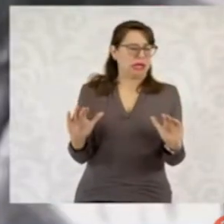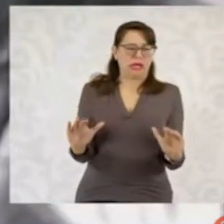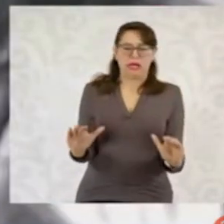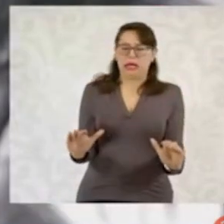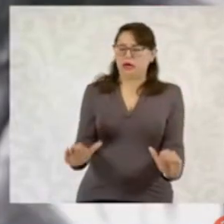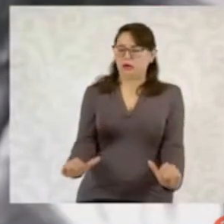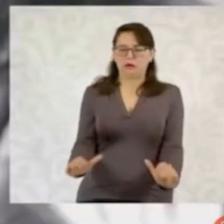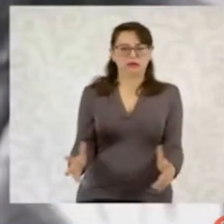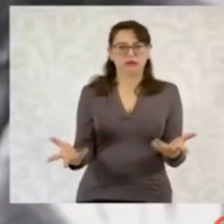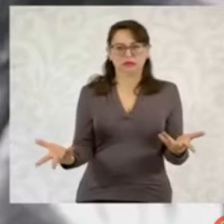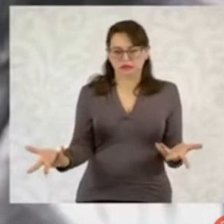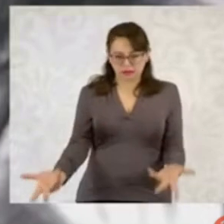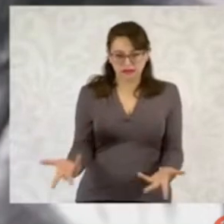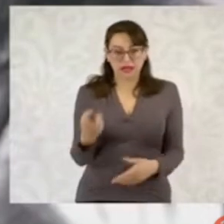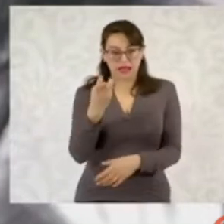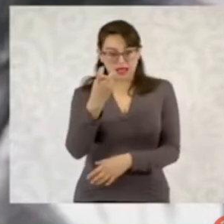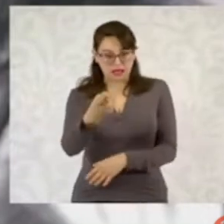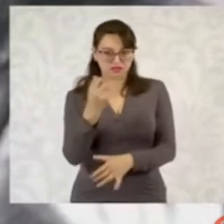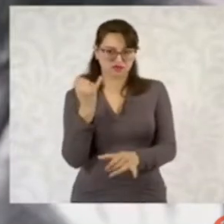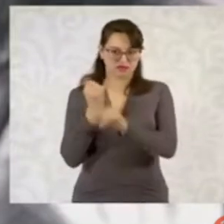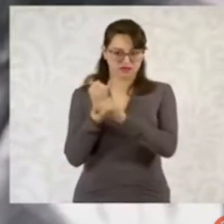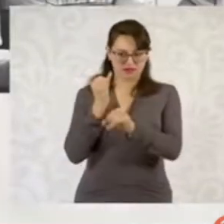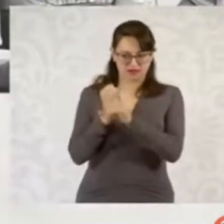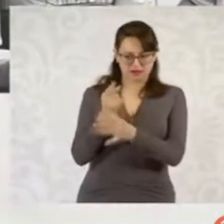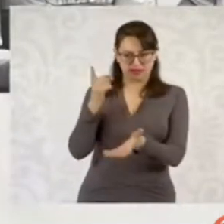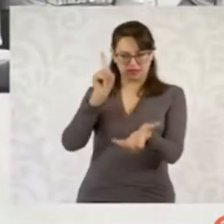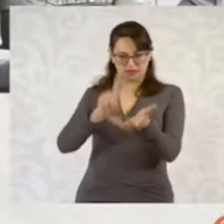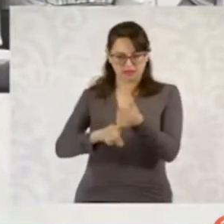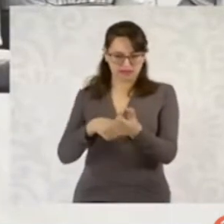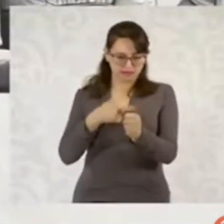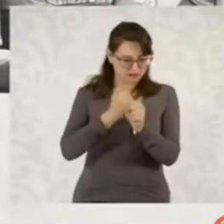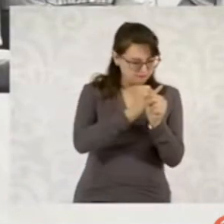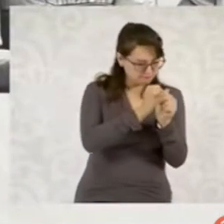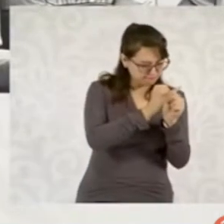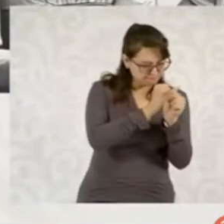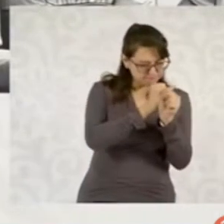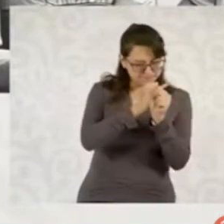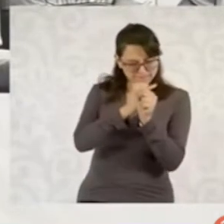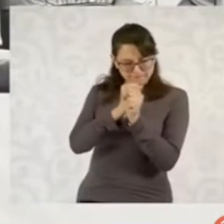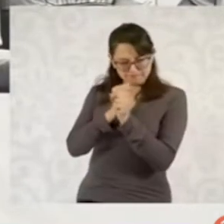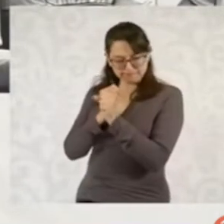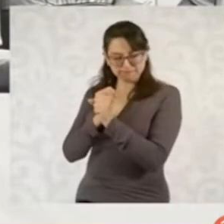lo que la literatura del mundo digital, de los estudios de redes sociales,